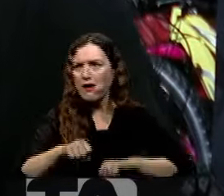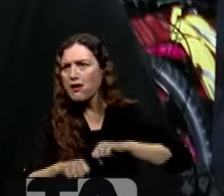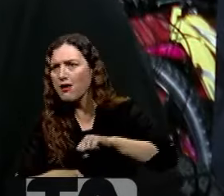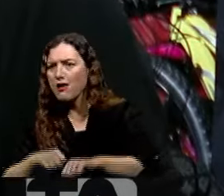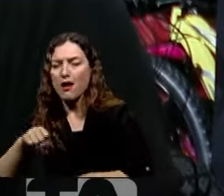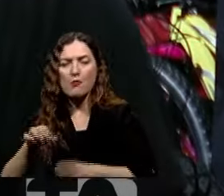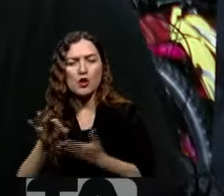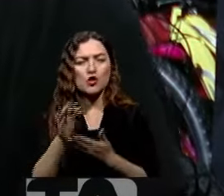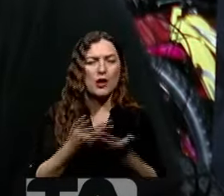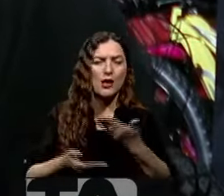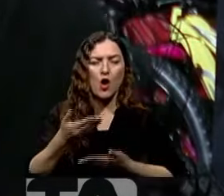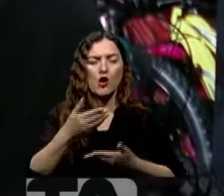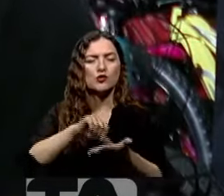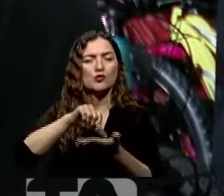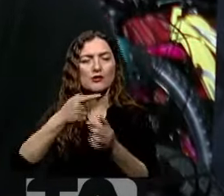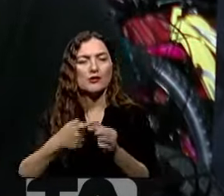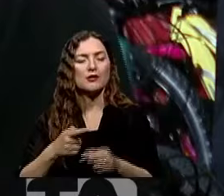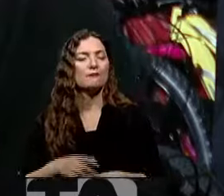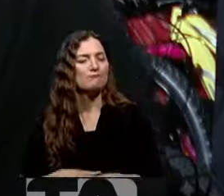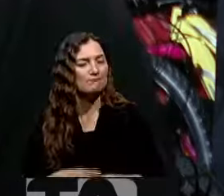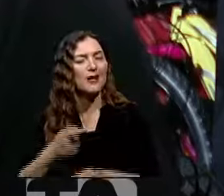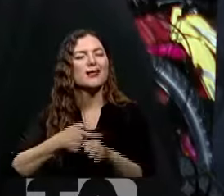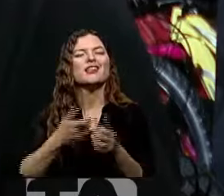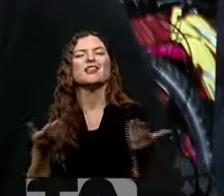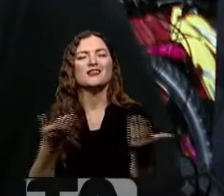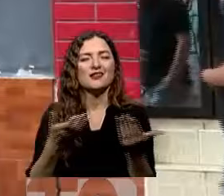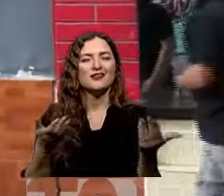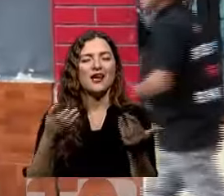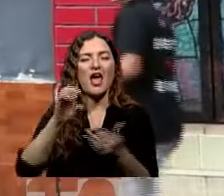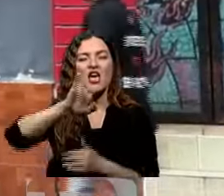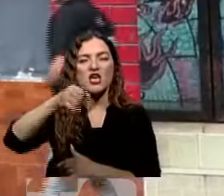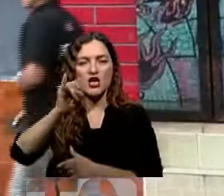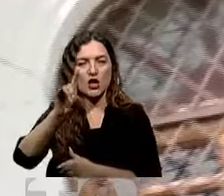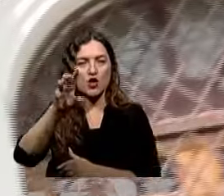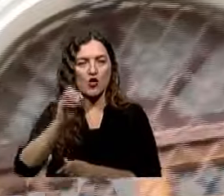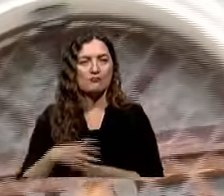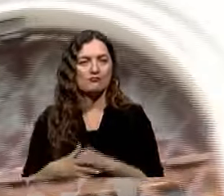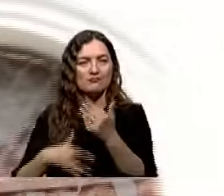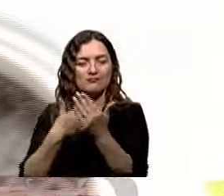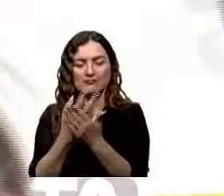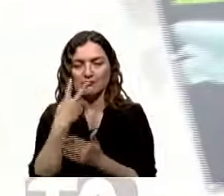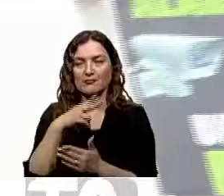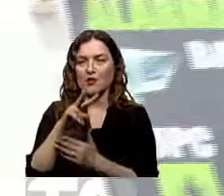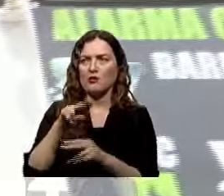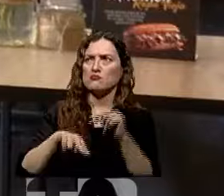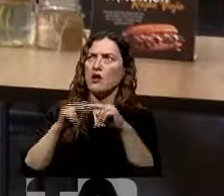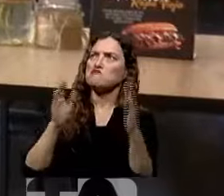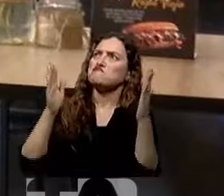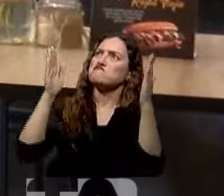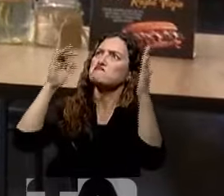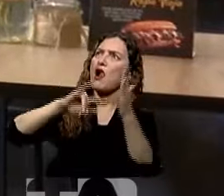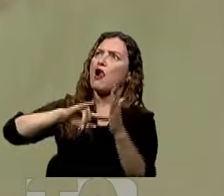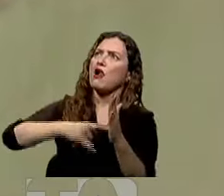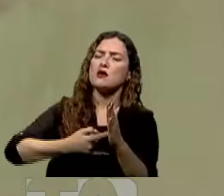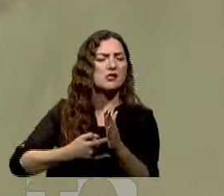zonas comerciales de la ciudad de Quito, específicamente el sector de Elegida. Avanzamos y descubrimos esta estructura colonial que tras